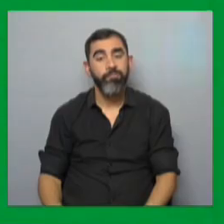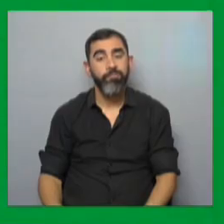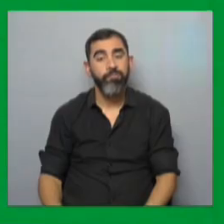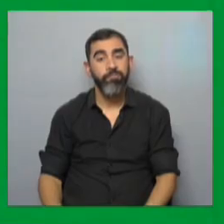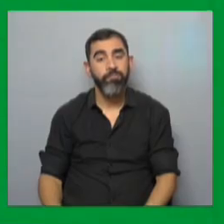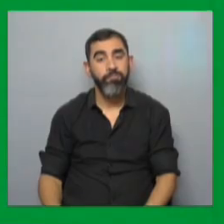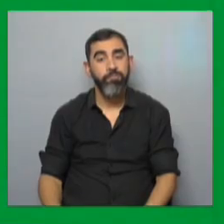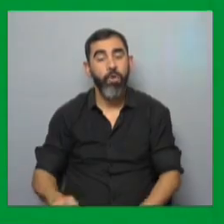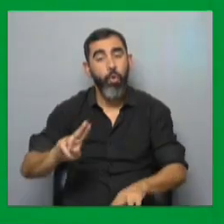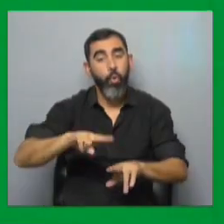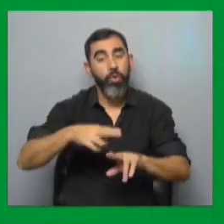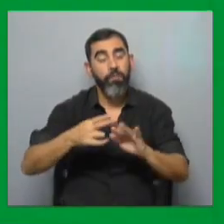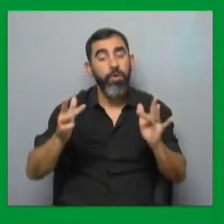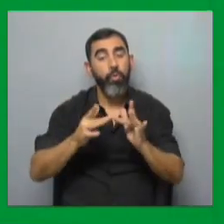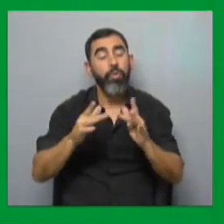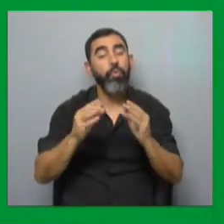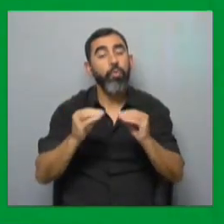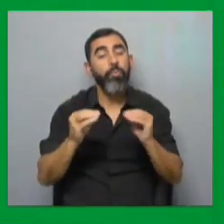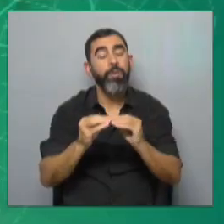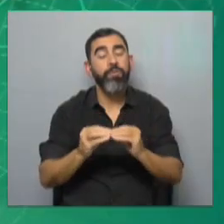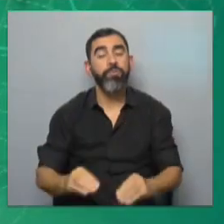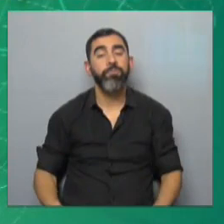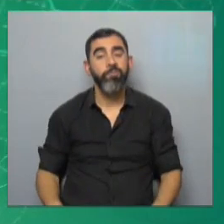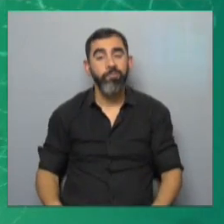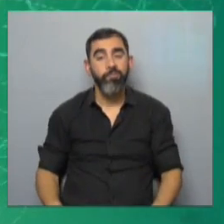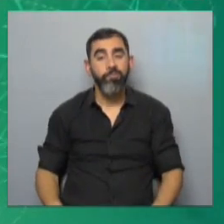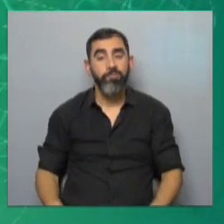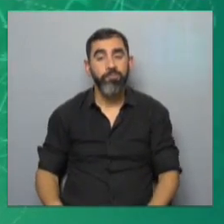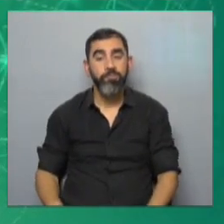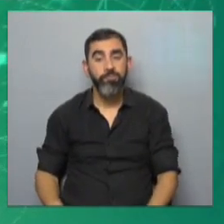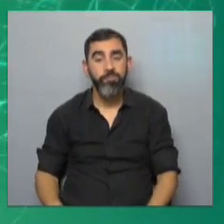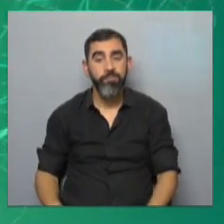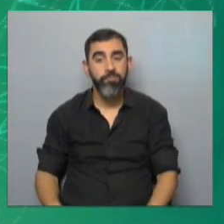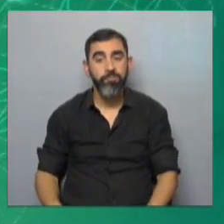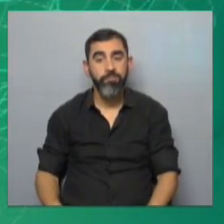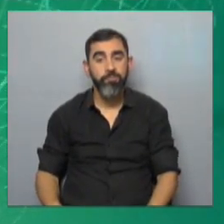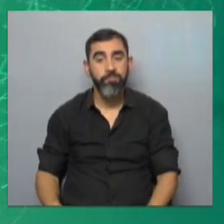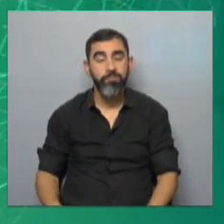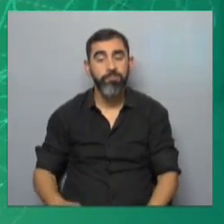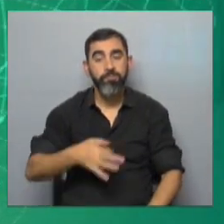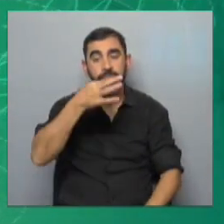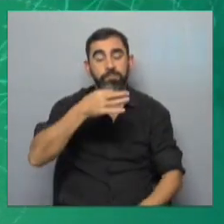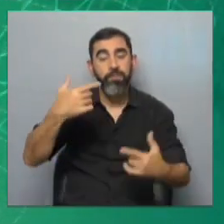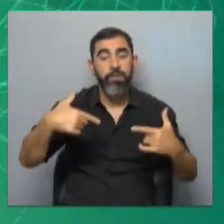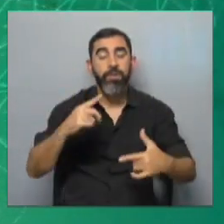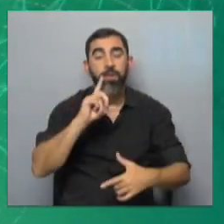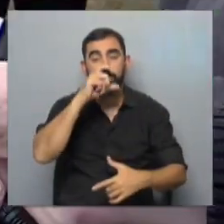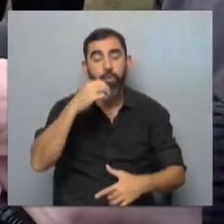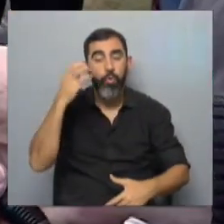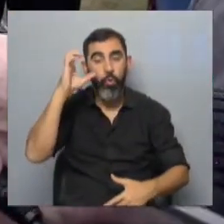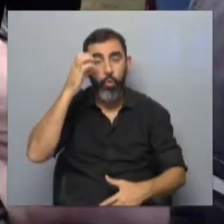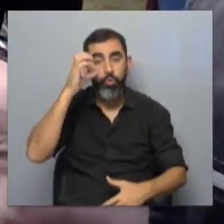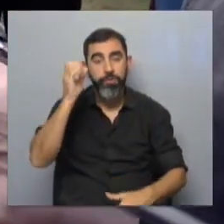Volvemos al móvil con Eduardo Delgado. Adelante, Eduardo. Sí, habla la intendenta de Montevideo. Hay un